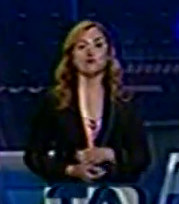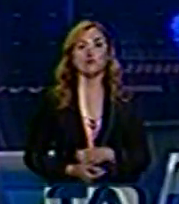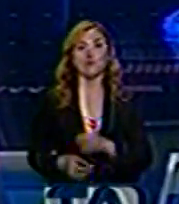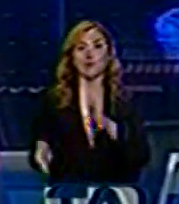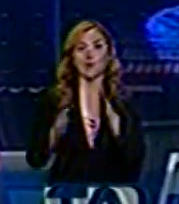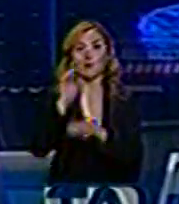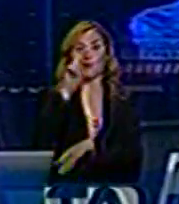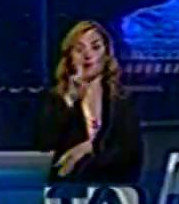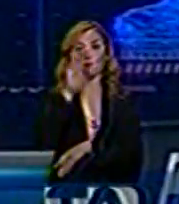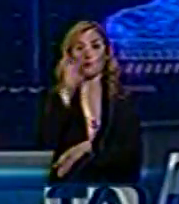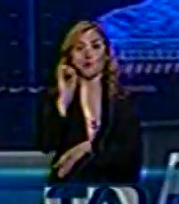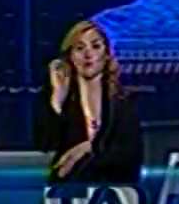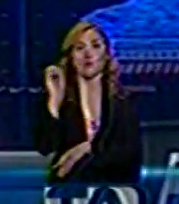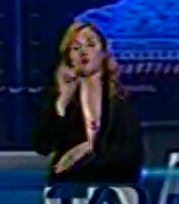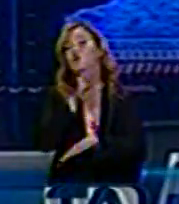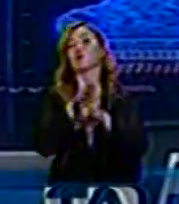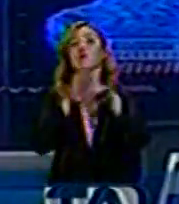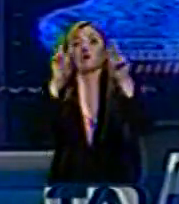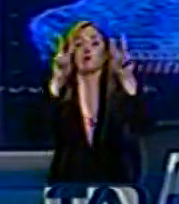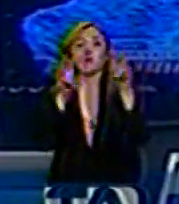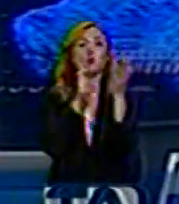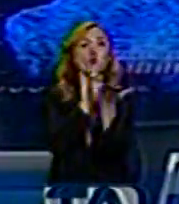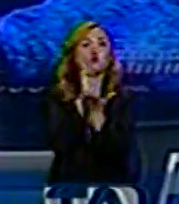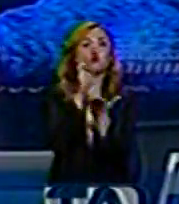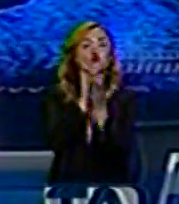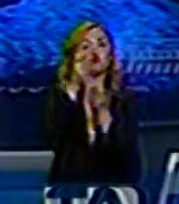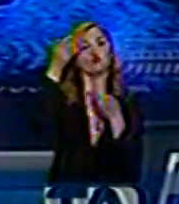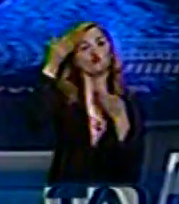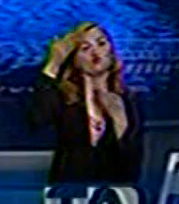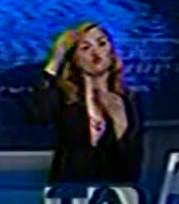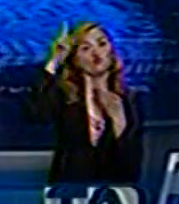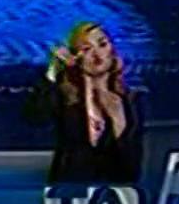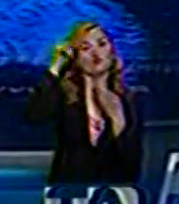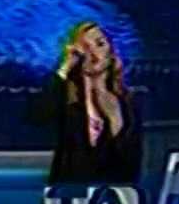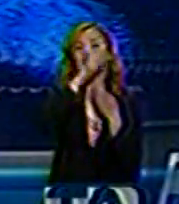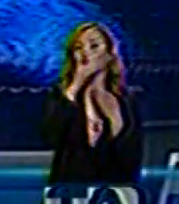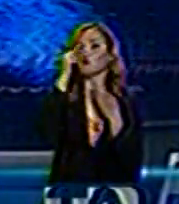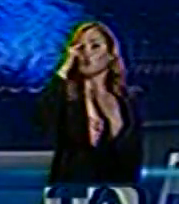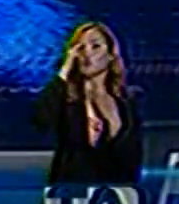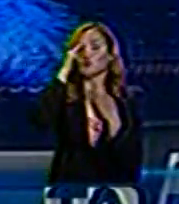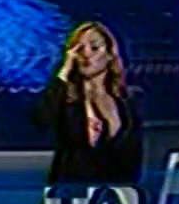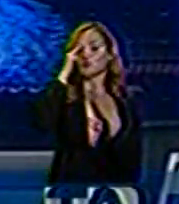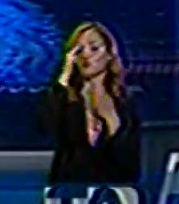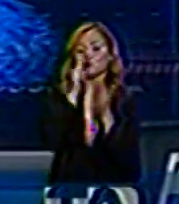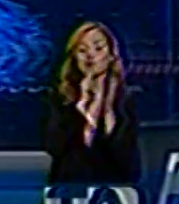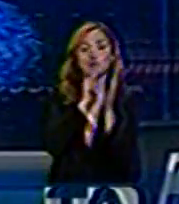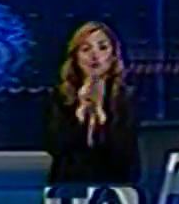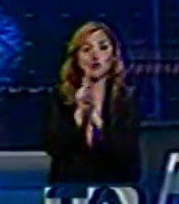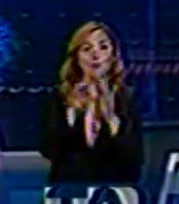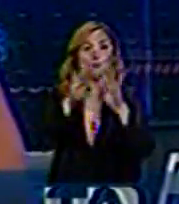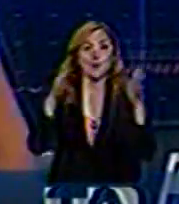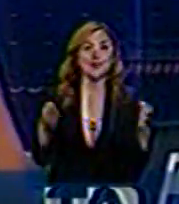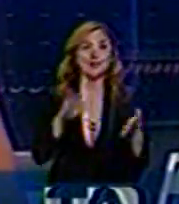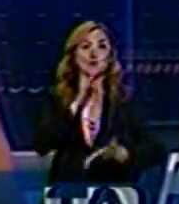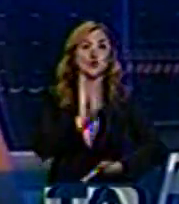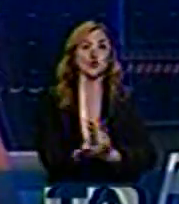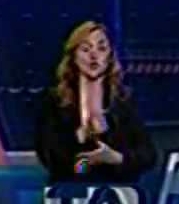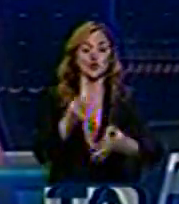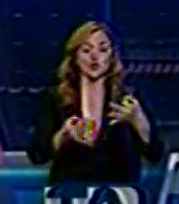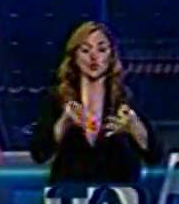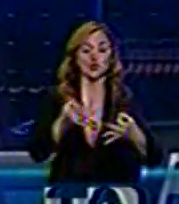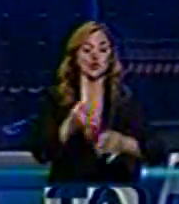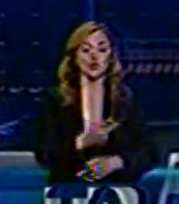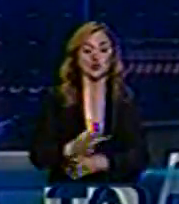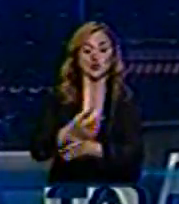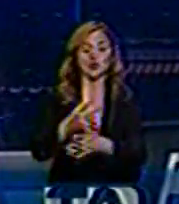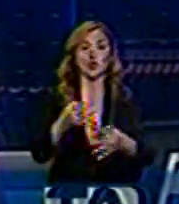Más de 1.400 casos relacionados con persecución política en el gobierno anterior han sido denunciados ante la Mesa de la Verdad y Justicia del Consejo de la